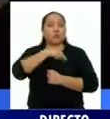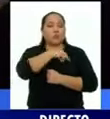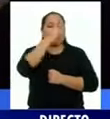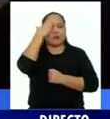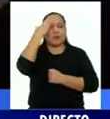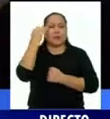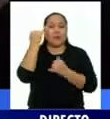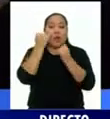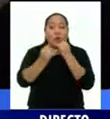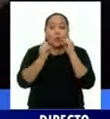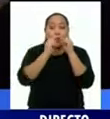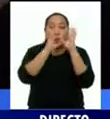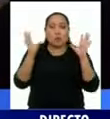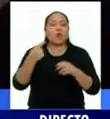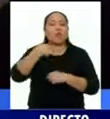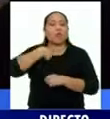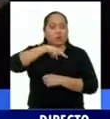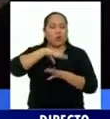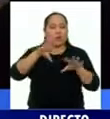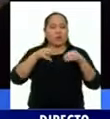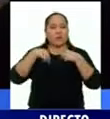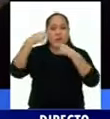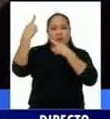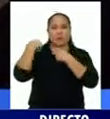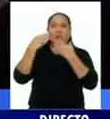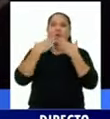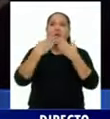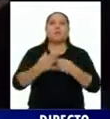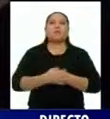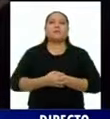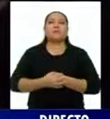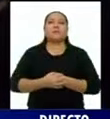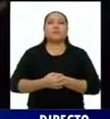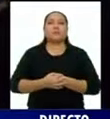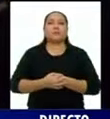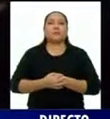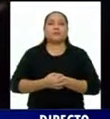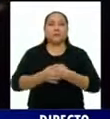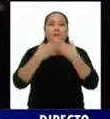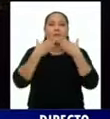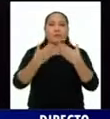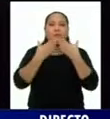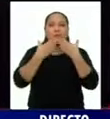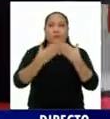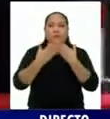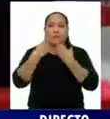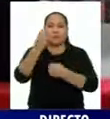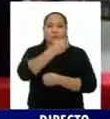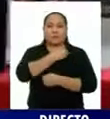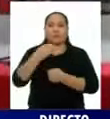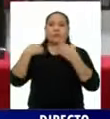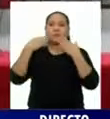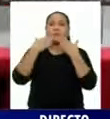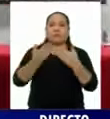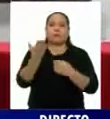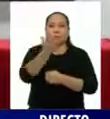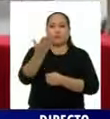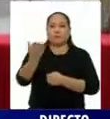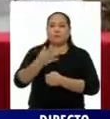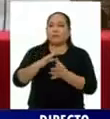hasta el último día cumpliremos con esa responsabilidad. Muchas gracias. Muchas gracias. Muchas gracias, ministro. Muchas gracias,